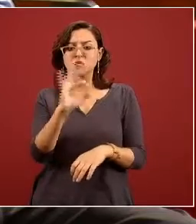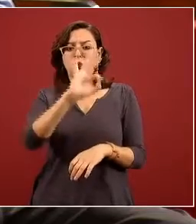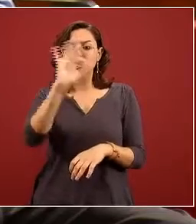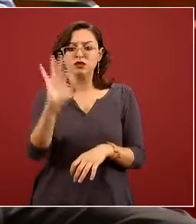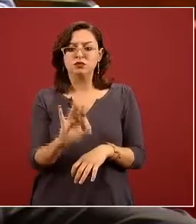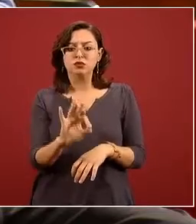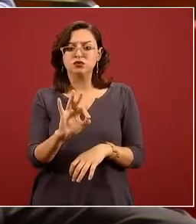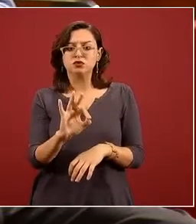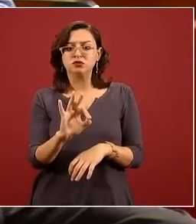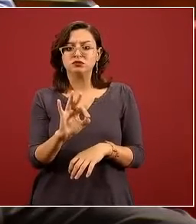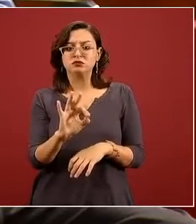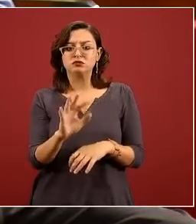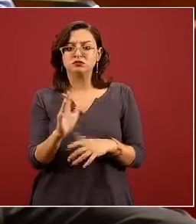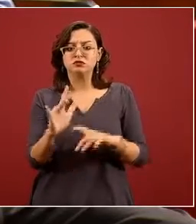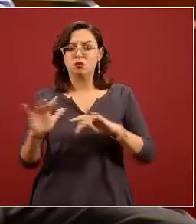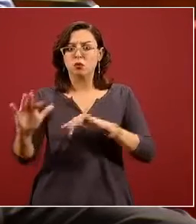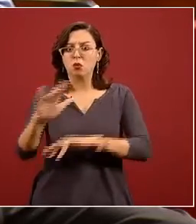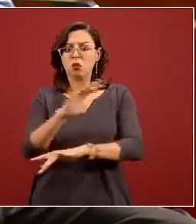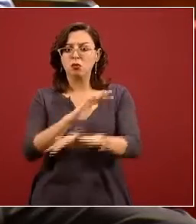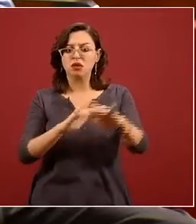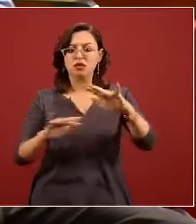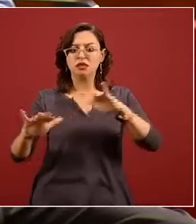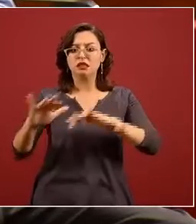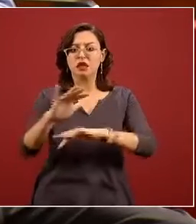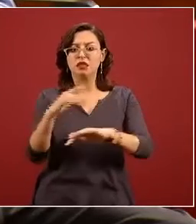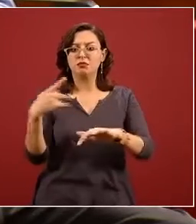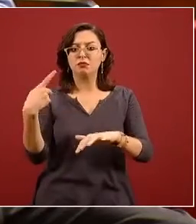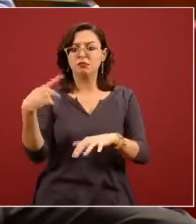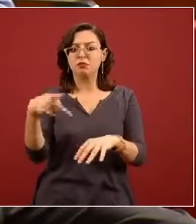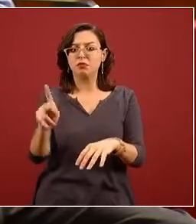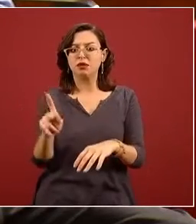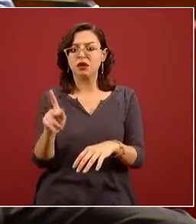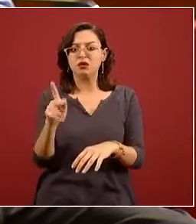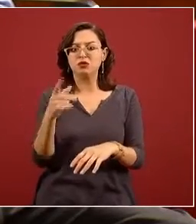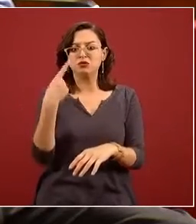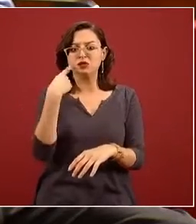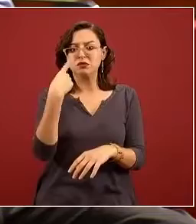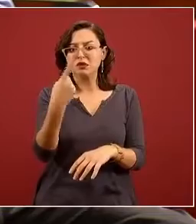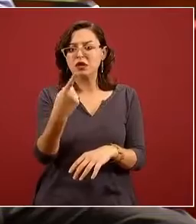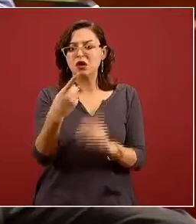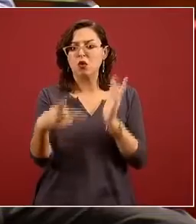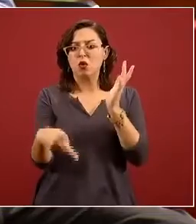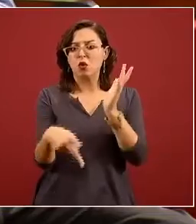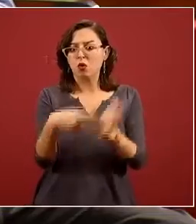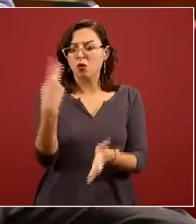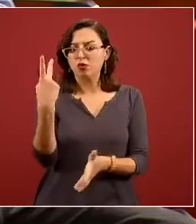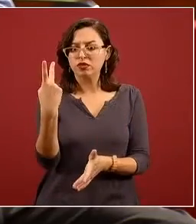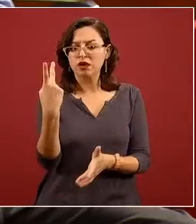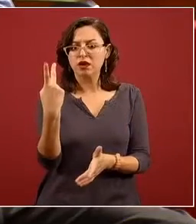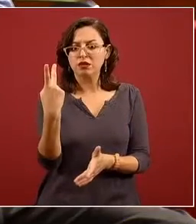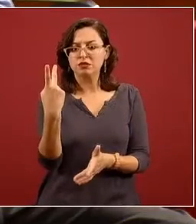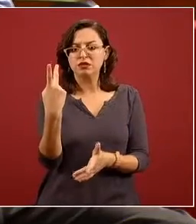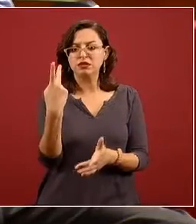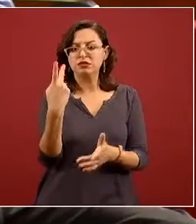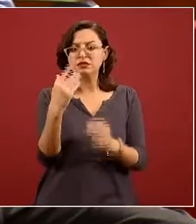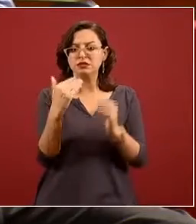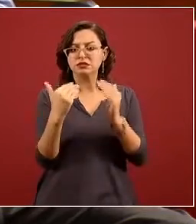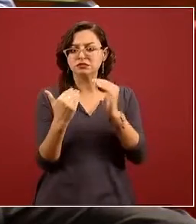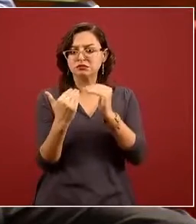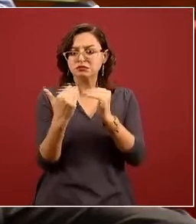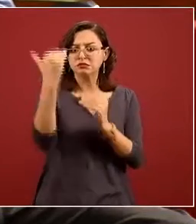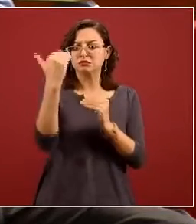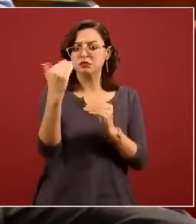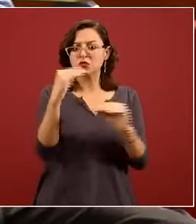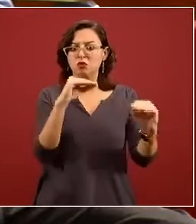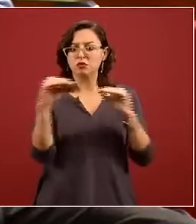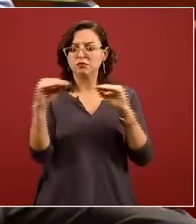pero de todas maneras se ve como que después de la Semana Santa hubo en todos los estados una pequeña subida,